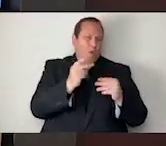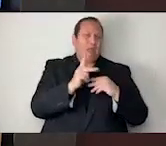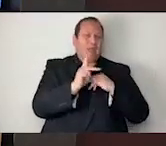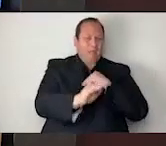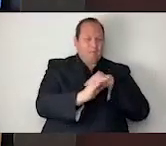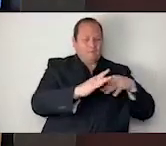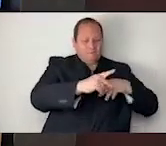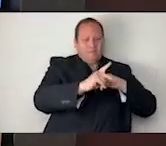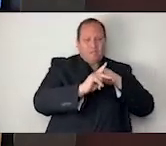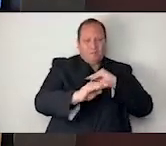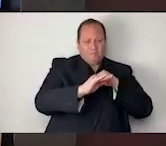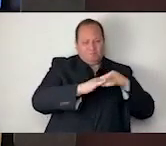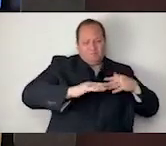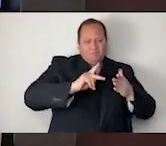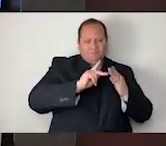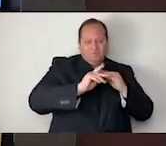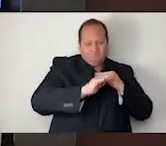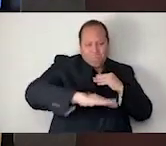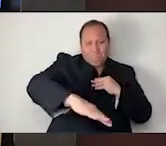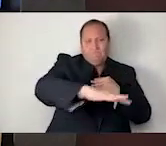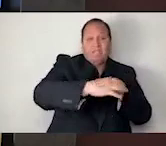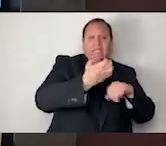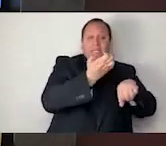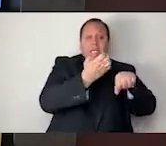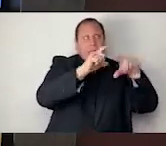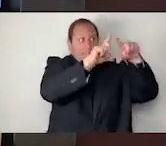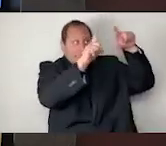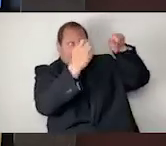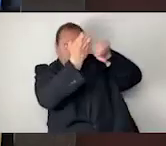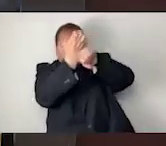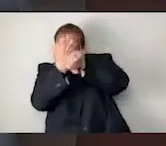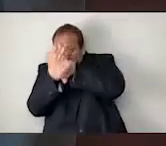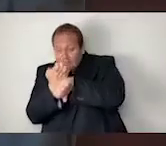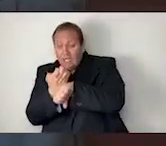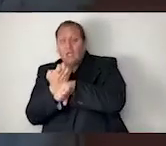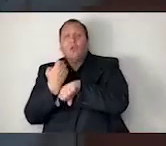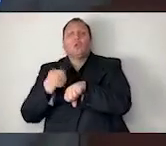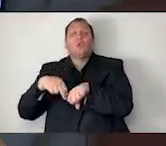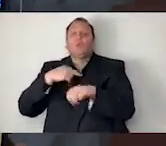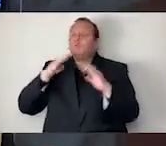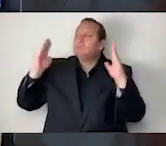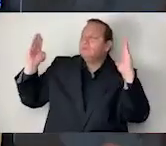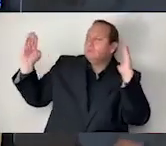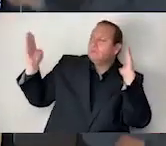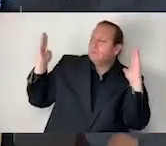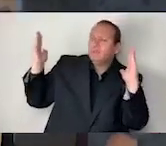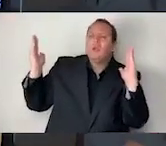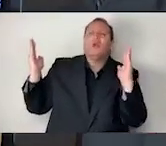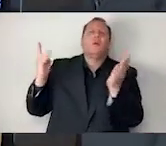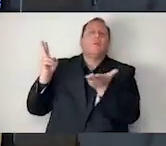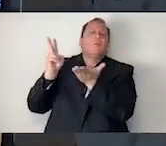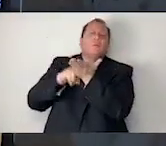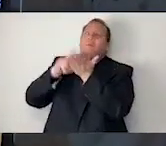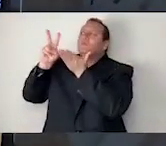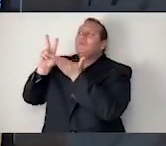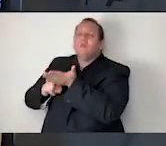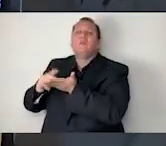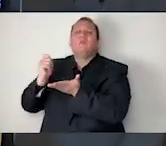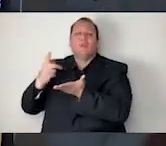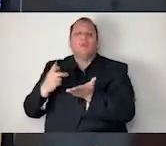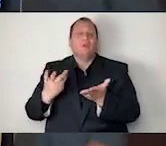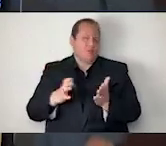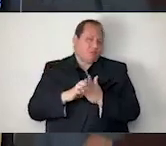ponerles el valor numeral es el casos positivos entonces en base a eso lo estamos haciendo así estamos en el estado